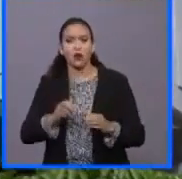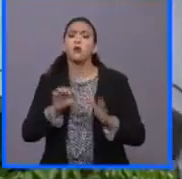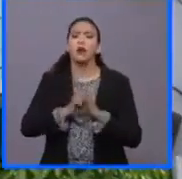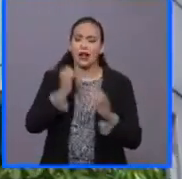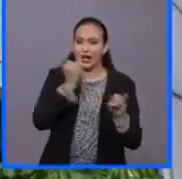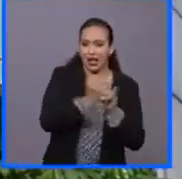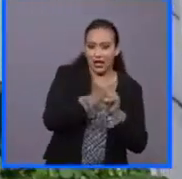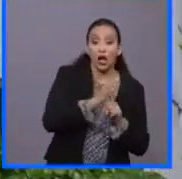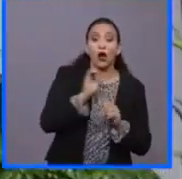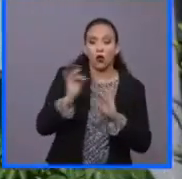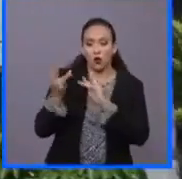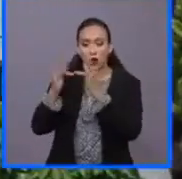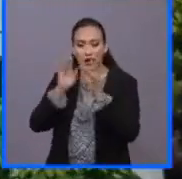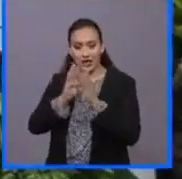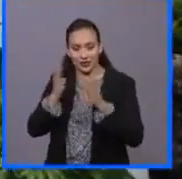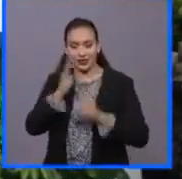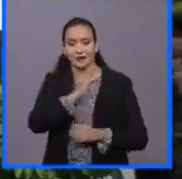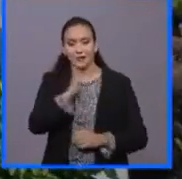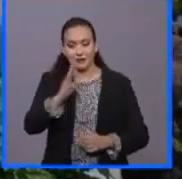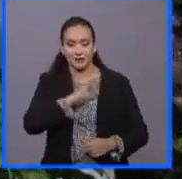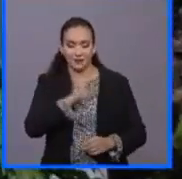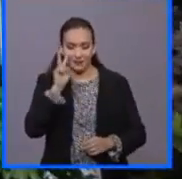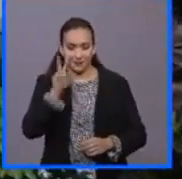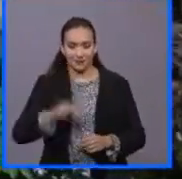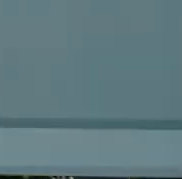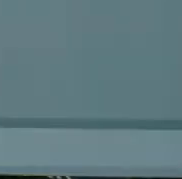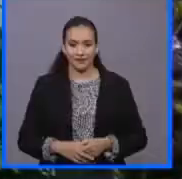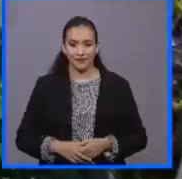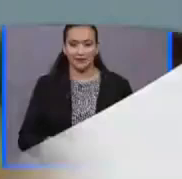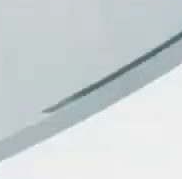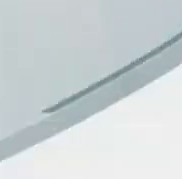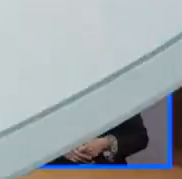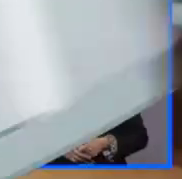en línea como en la red de bibliotecas.